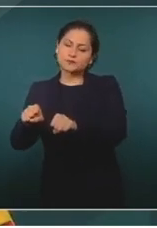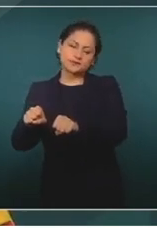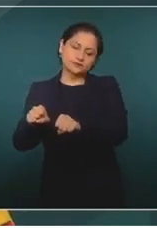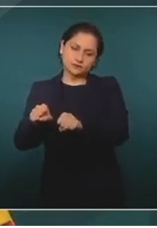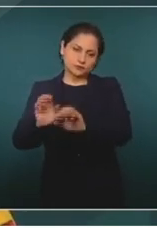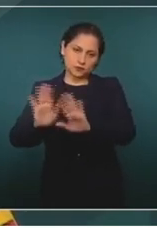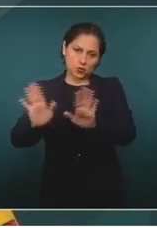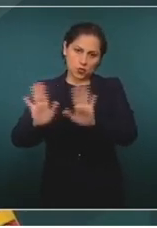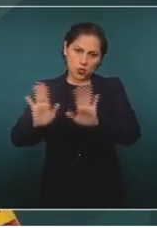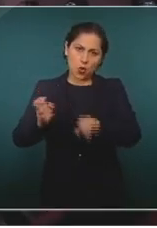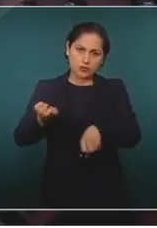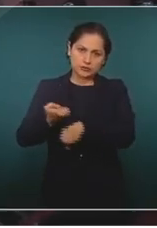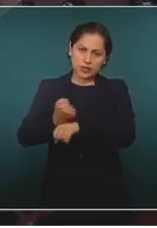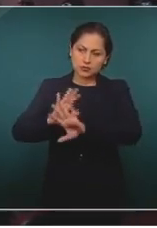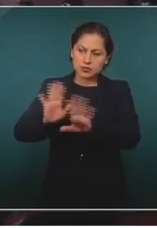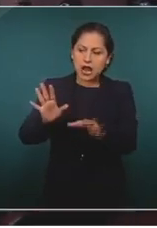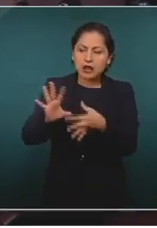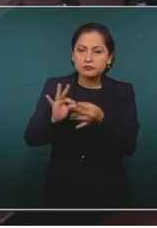el Estado, ¿no?